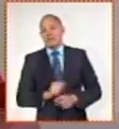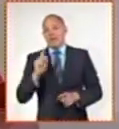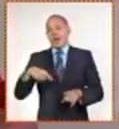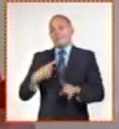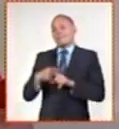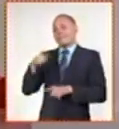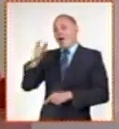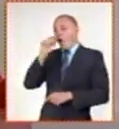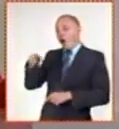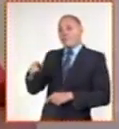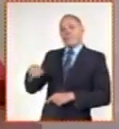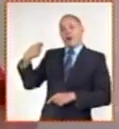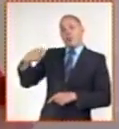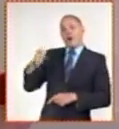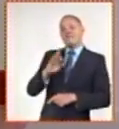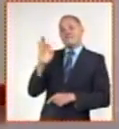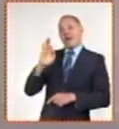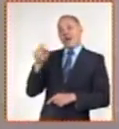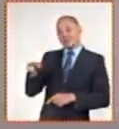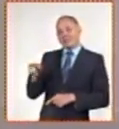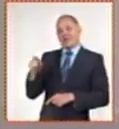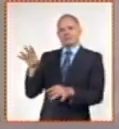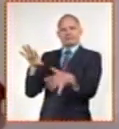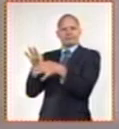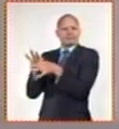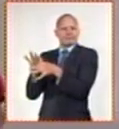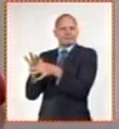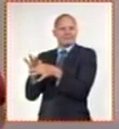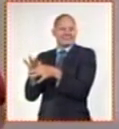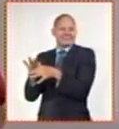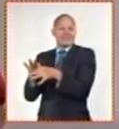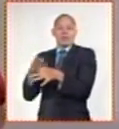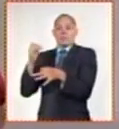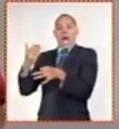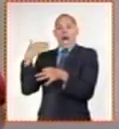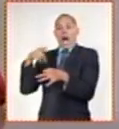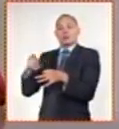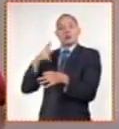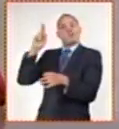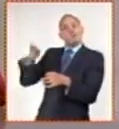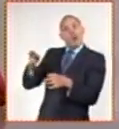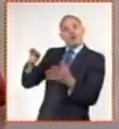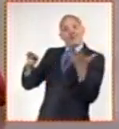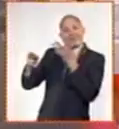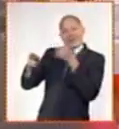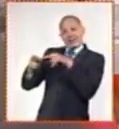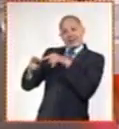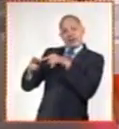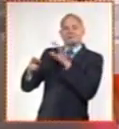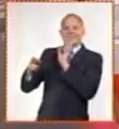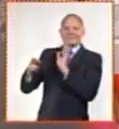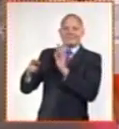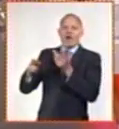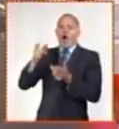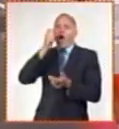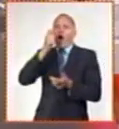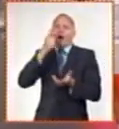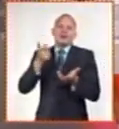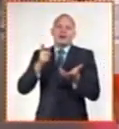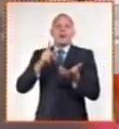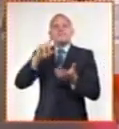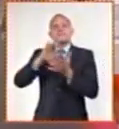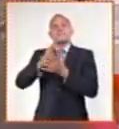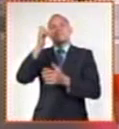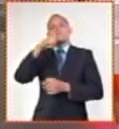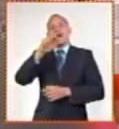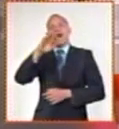judicial argentino, muchos de los cuales fueron nombrados durante su presidencia. Oye, ¿cómo se parece todo esto?